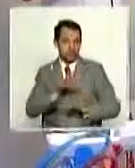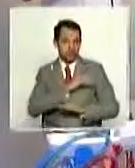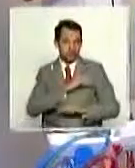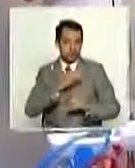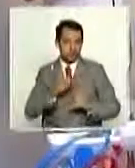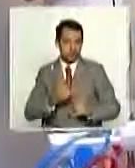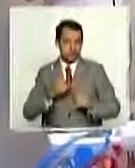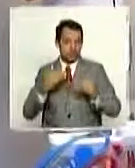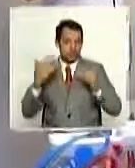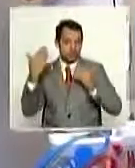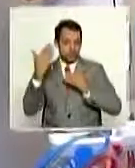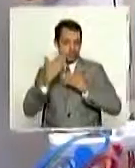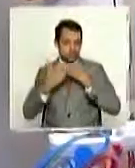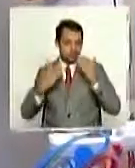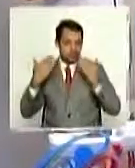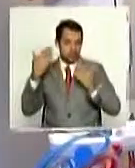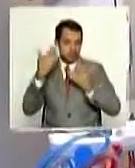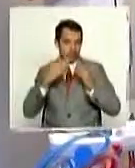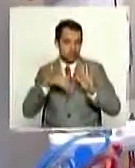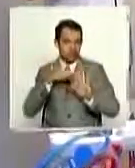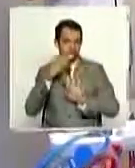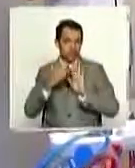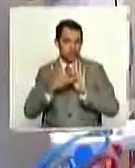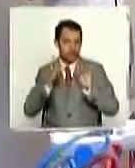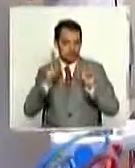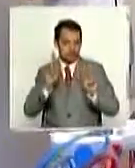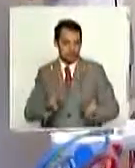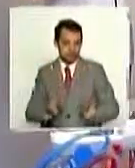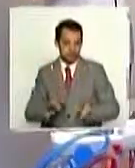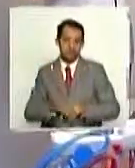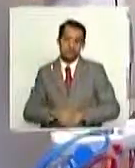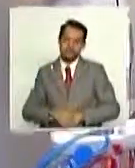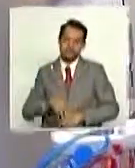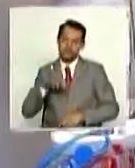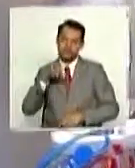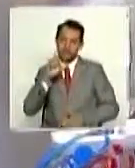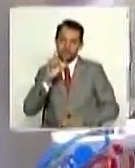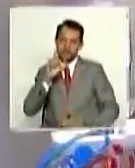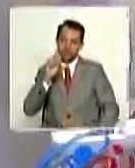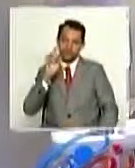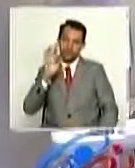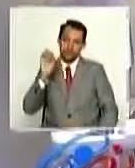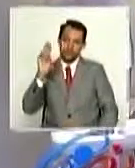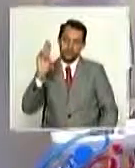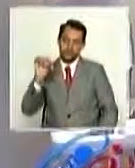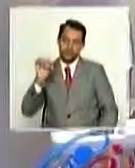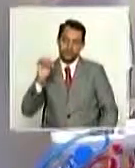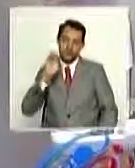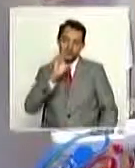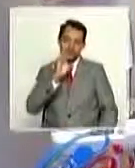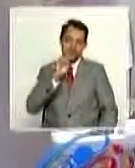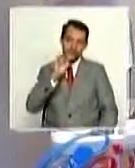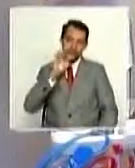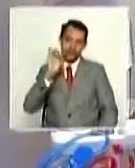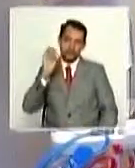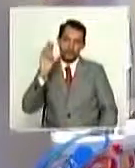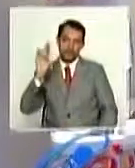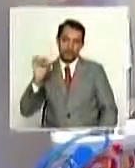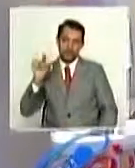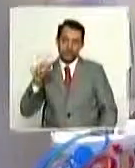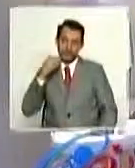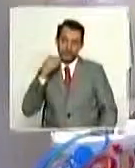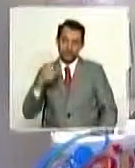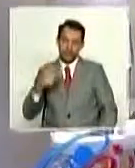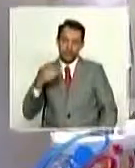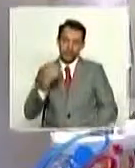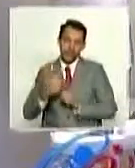un programa integral en el paciente. Doctor Efraín, usted decía simplemente con coger la prótesis, no, es que la prótesis tiene